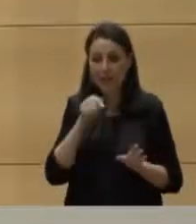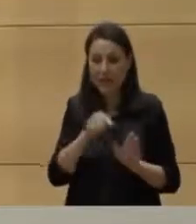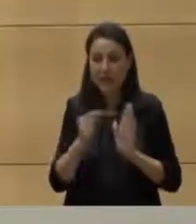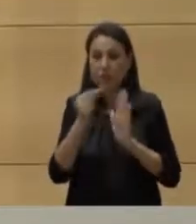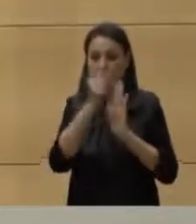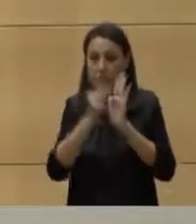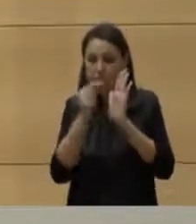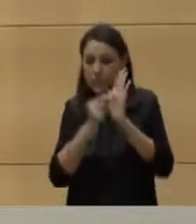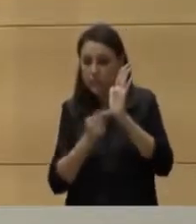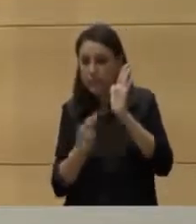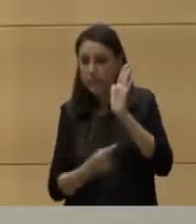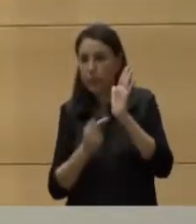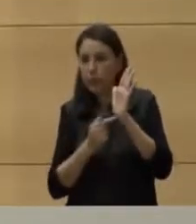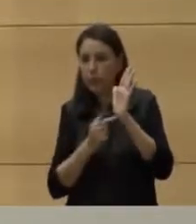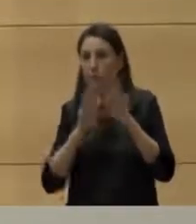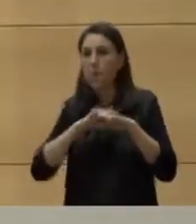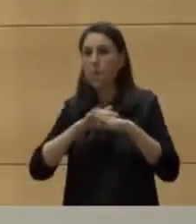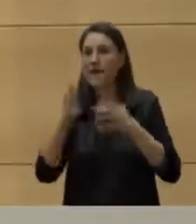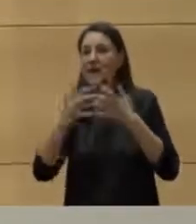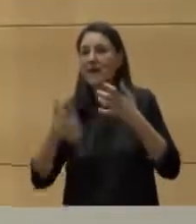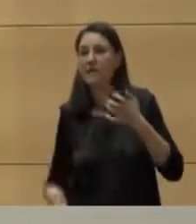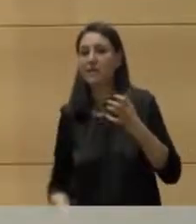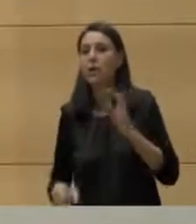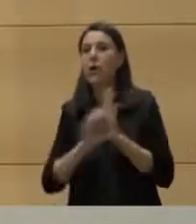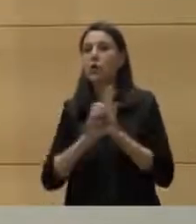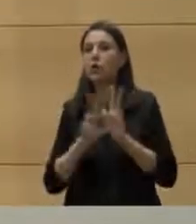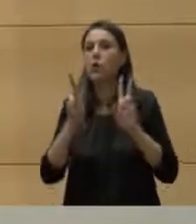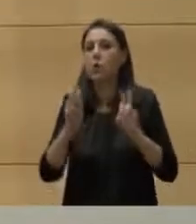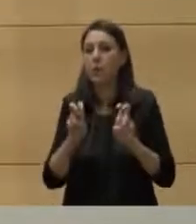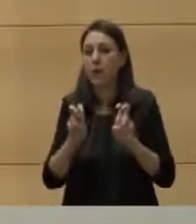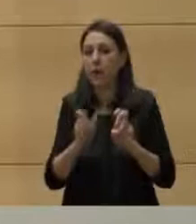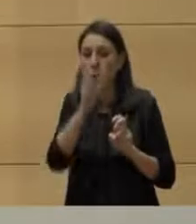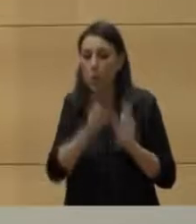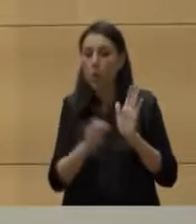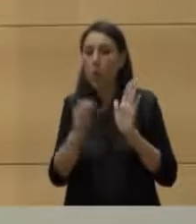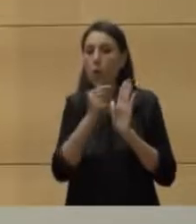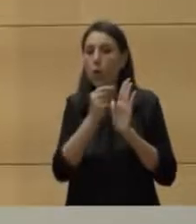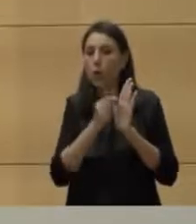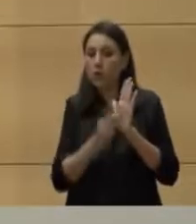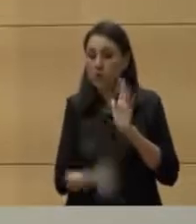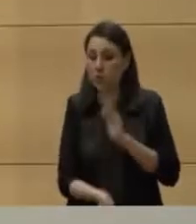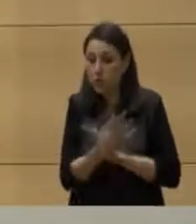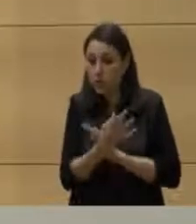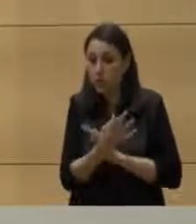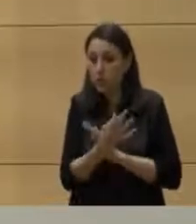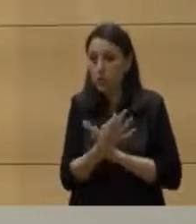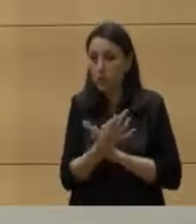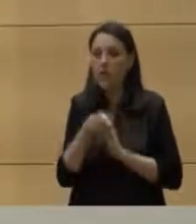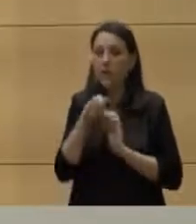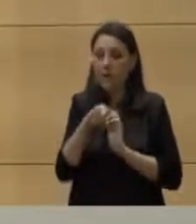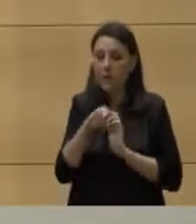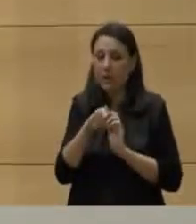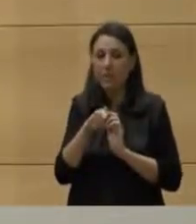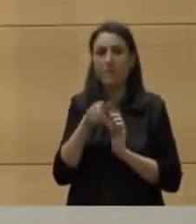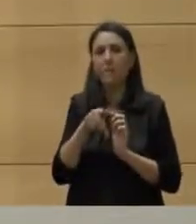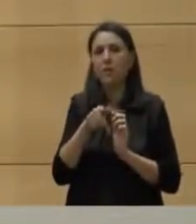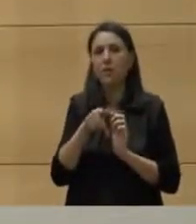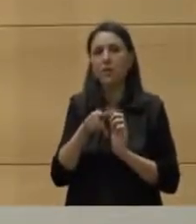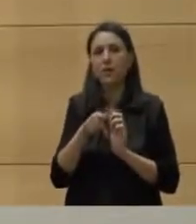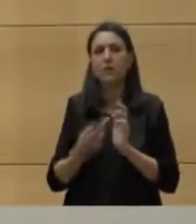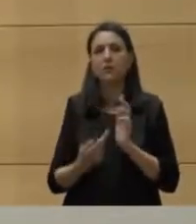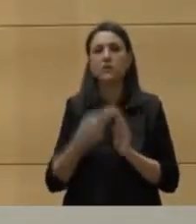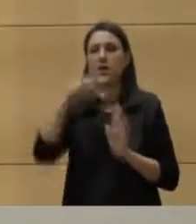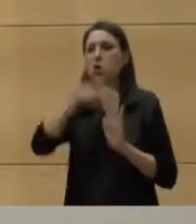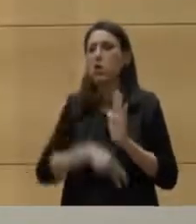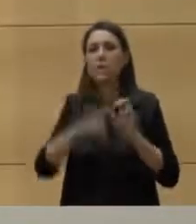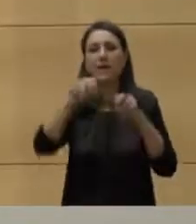que ir la futura constitución. Es decir, un constituido creado sub condicione para que cree